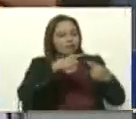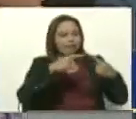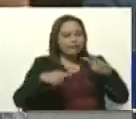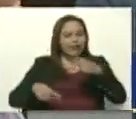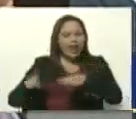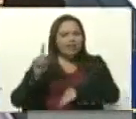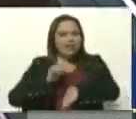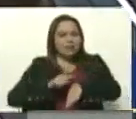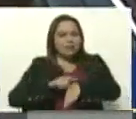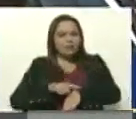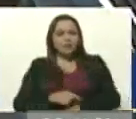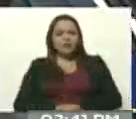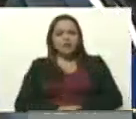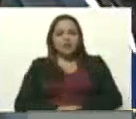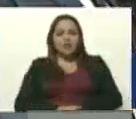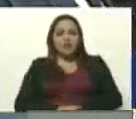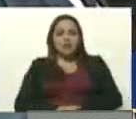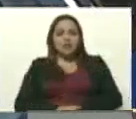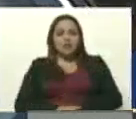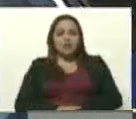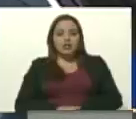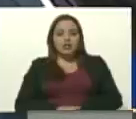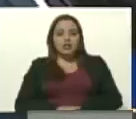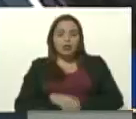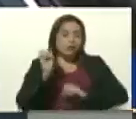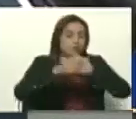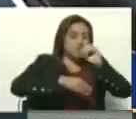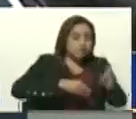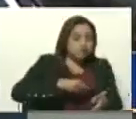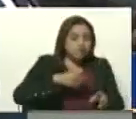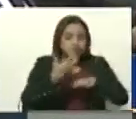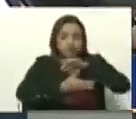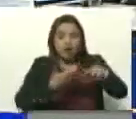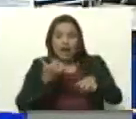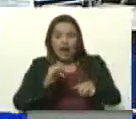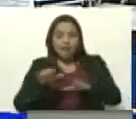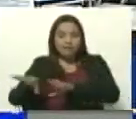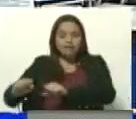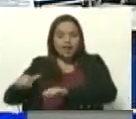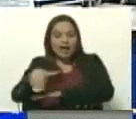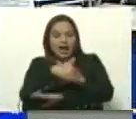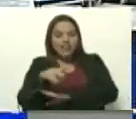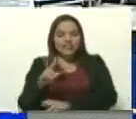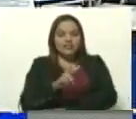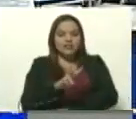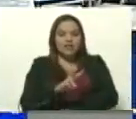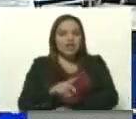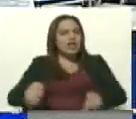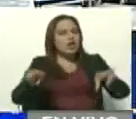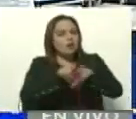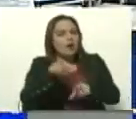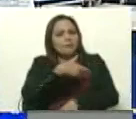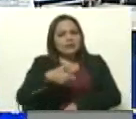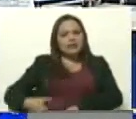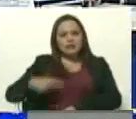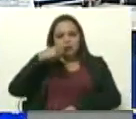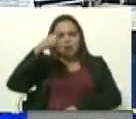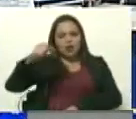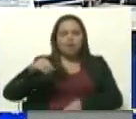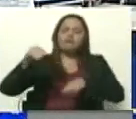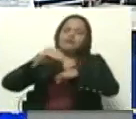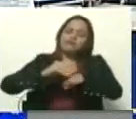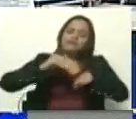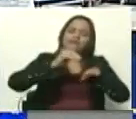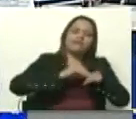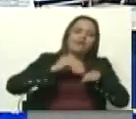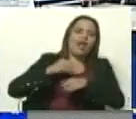donde la violencia tomó las calles de Venezuela, el presidente Nicolás Maduro llamó permanentemente al diálogo.